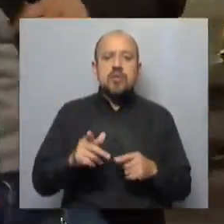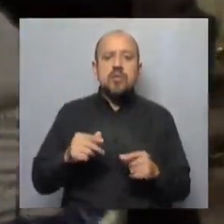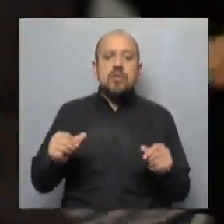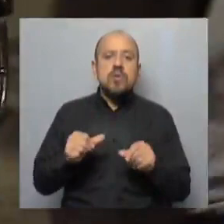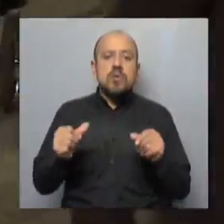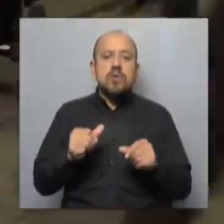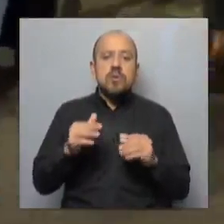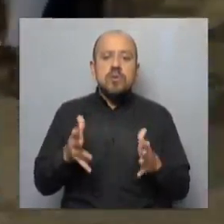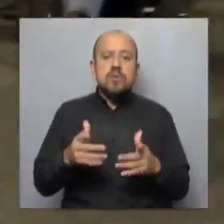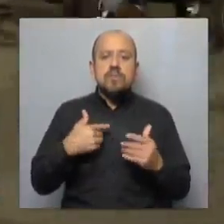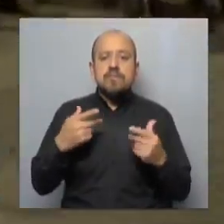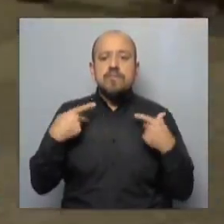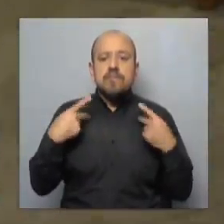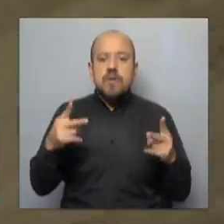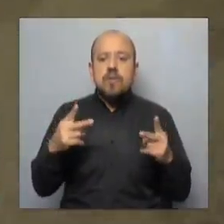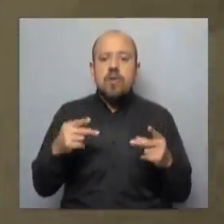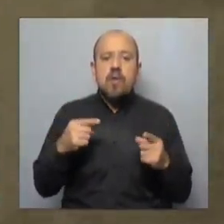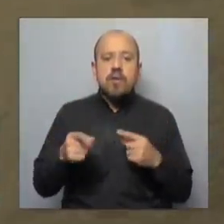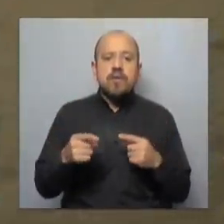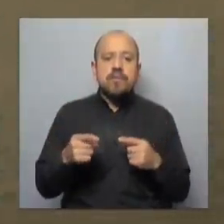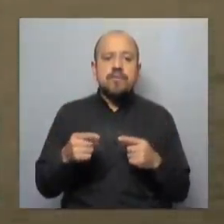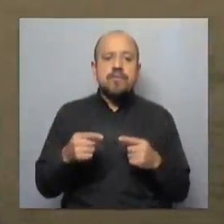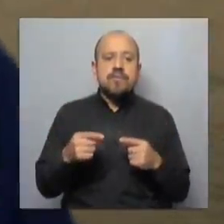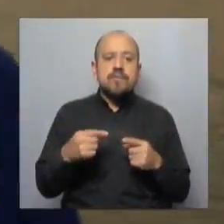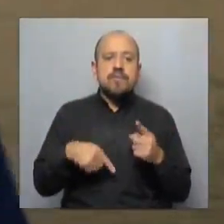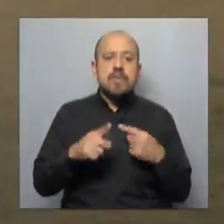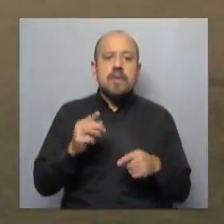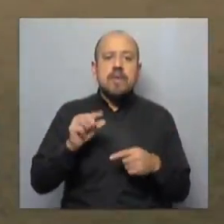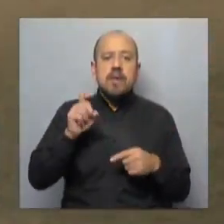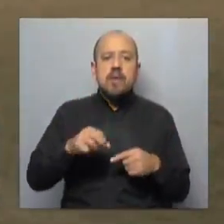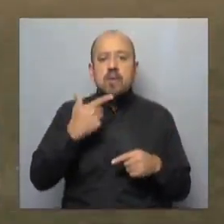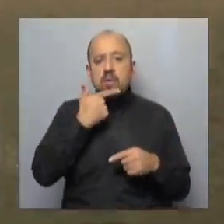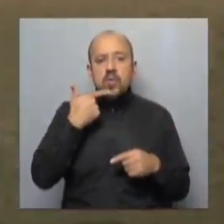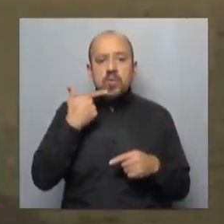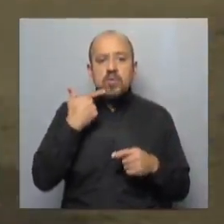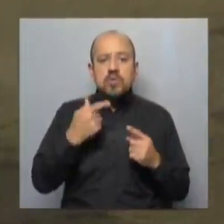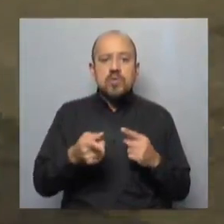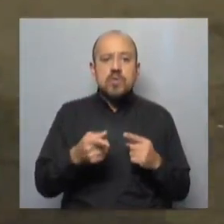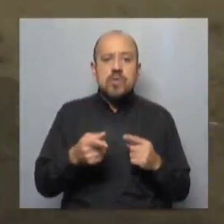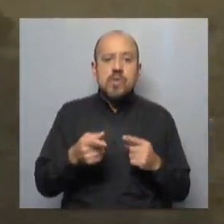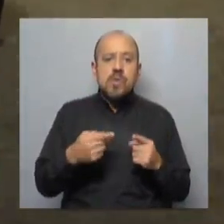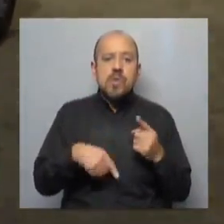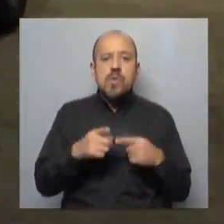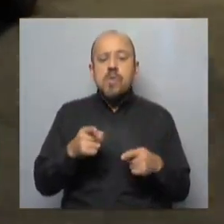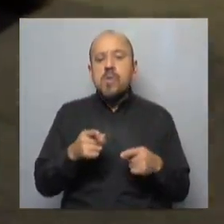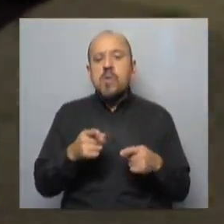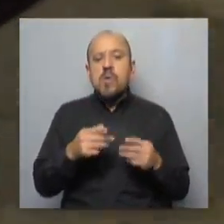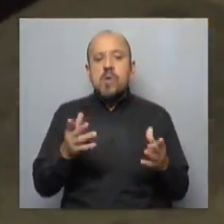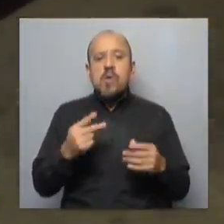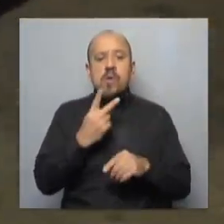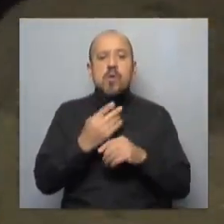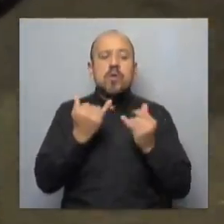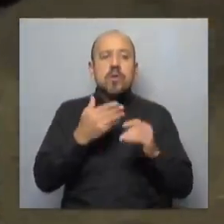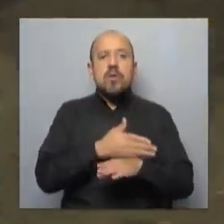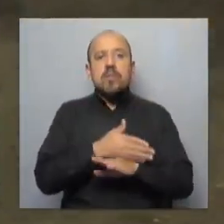paseo un viaje hacia al lado de agua dulces fue encontrado su cuerpo fue encontrado dos días después